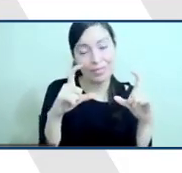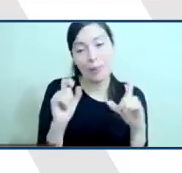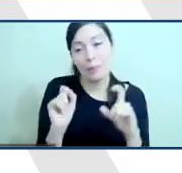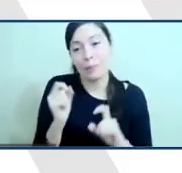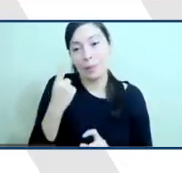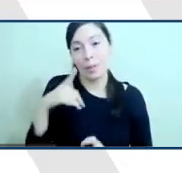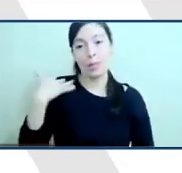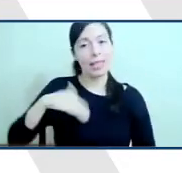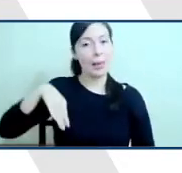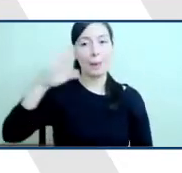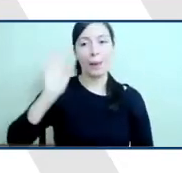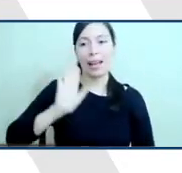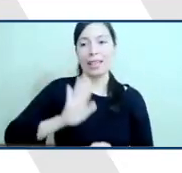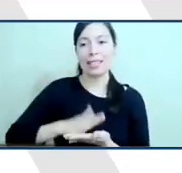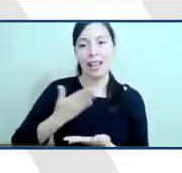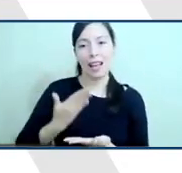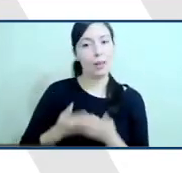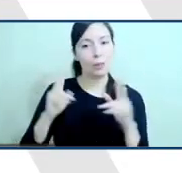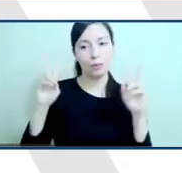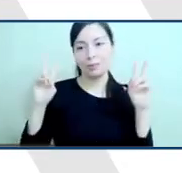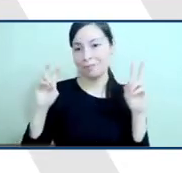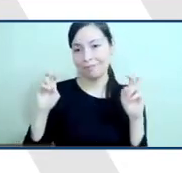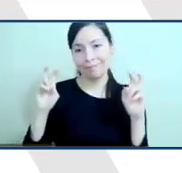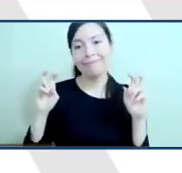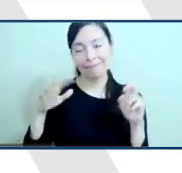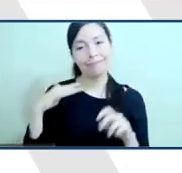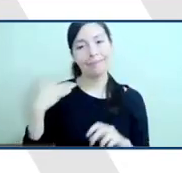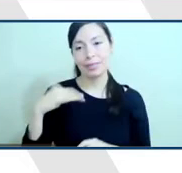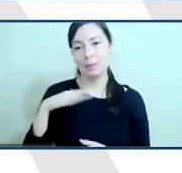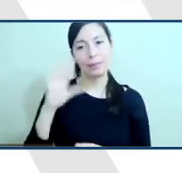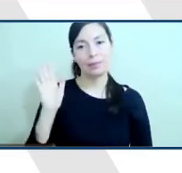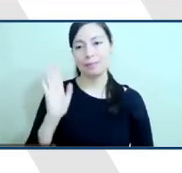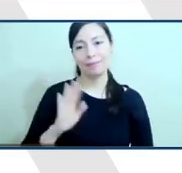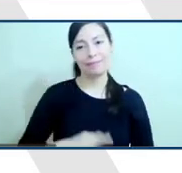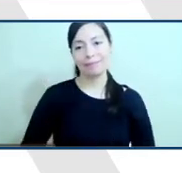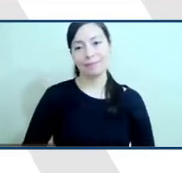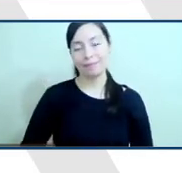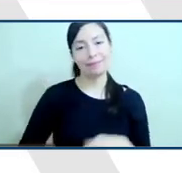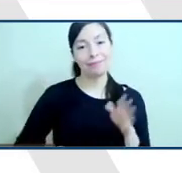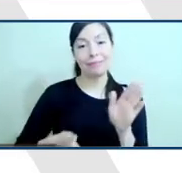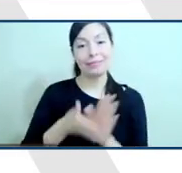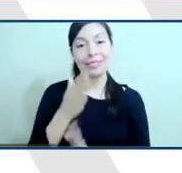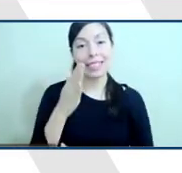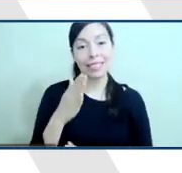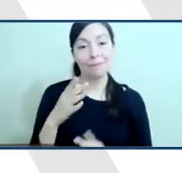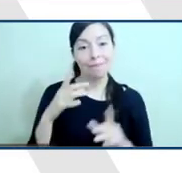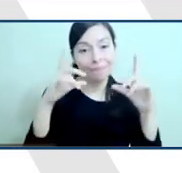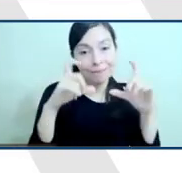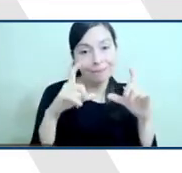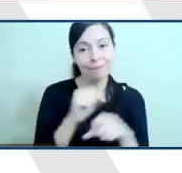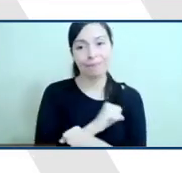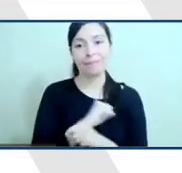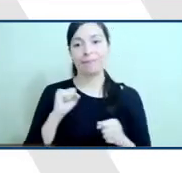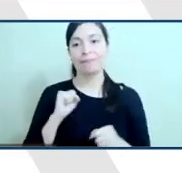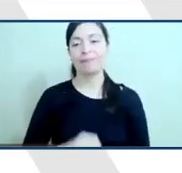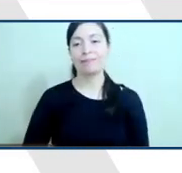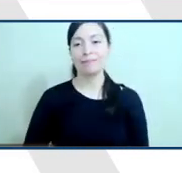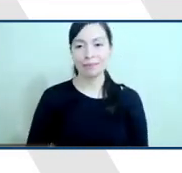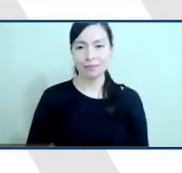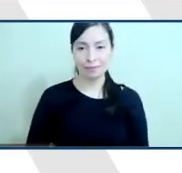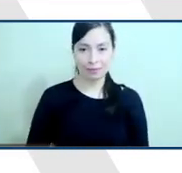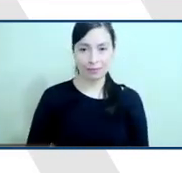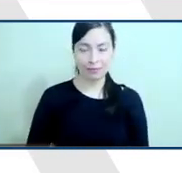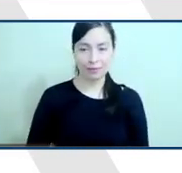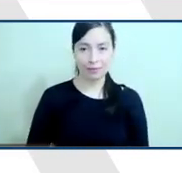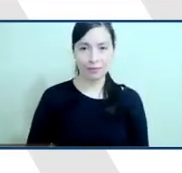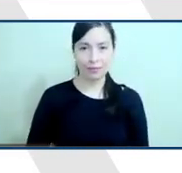así que hay que contribuir a cuidarse y hemos tenido que quedarnos sin poder salir a terreno todavía. Tras el